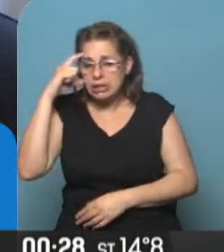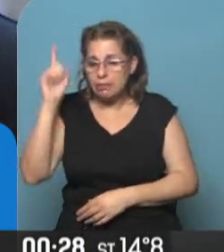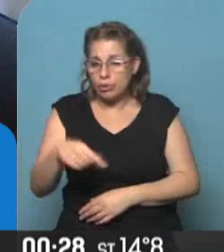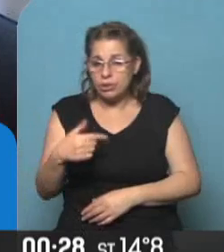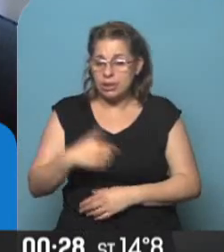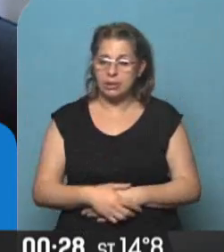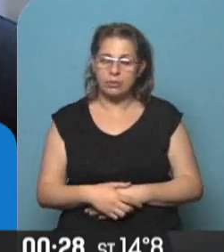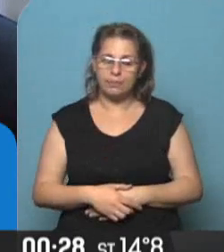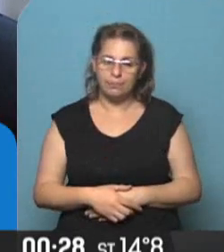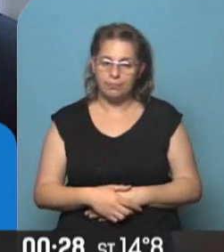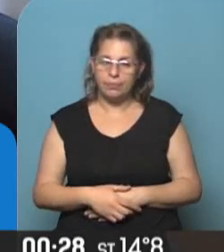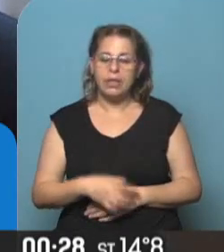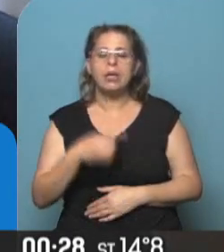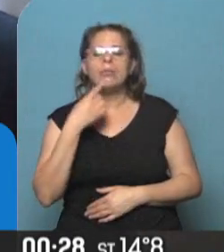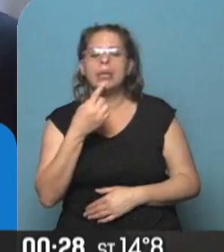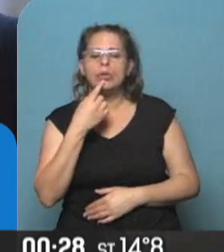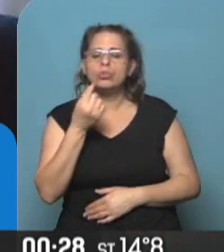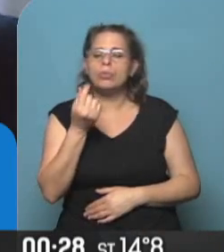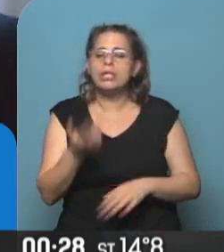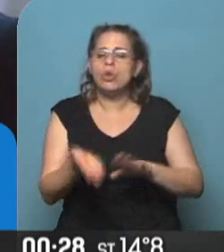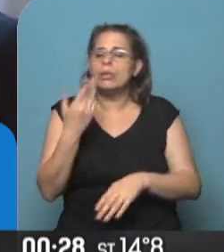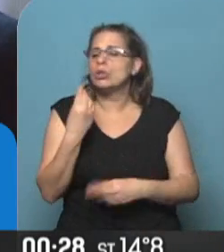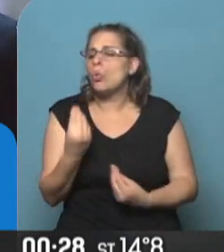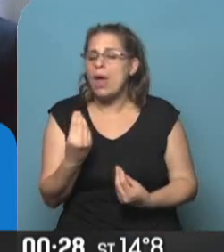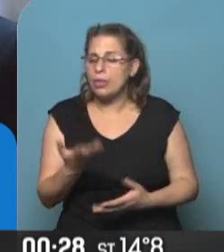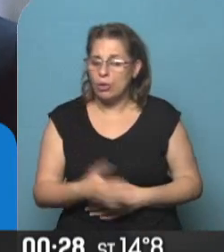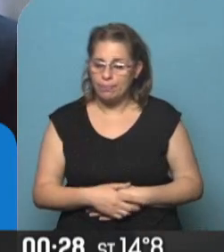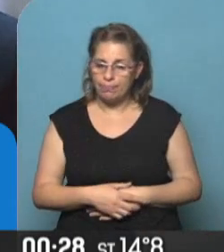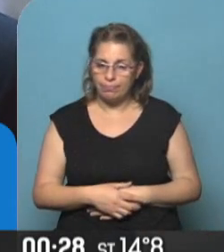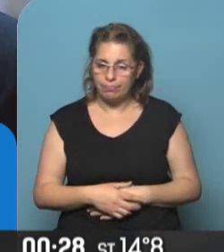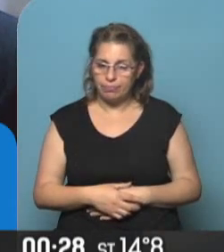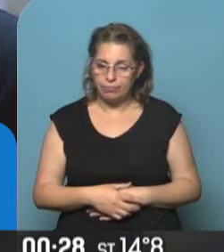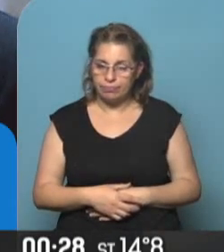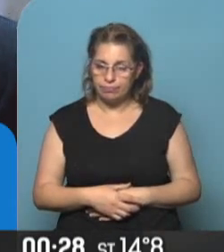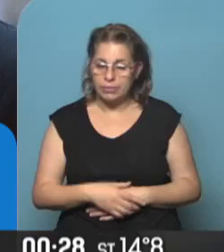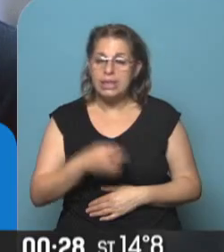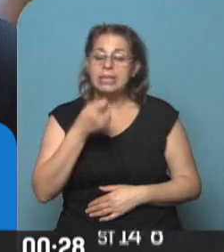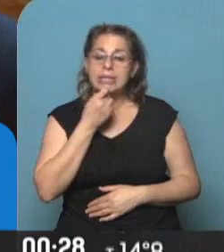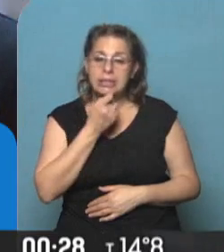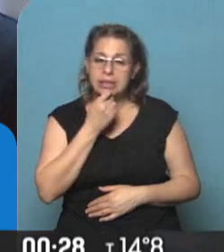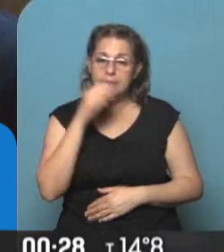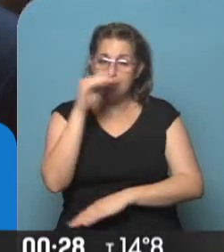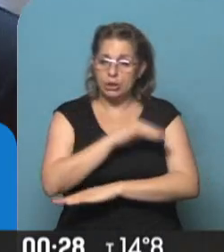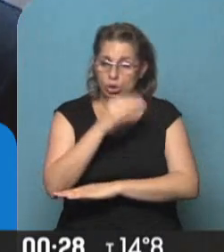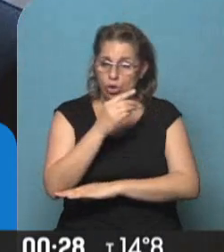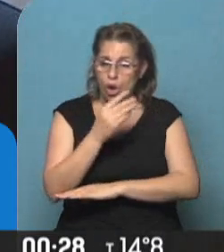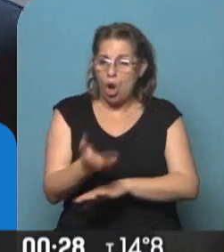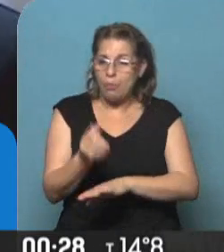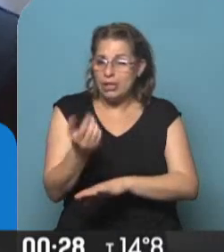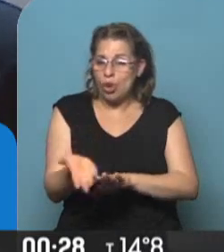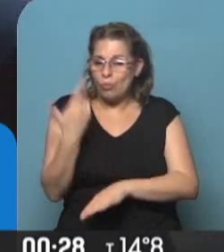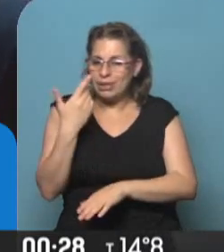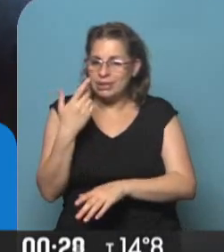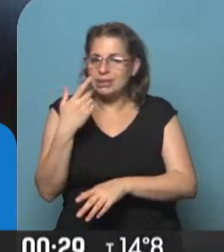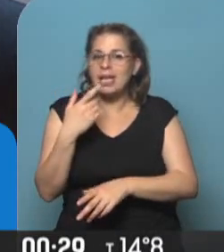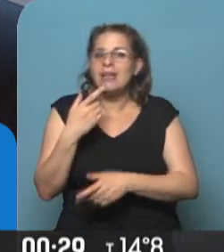ocupamos básicamente. ¿Cuándo comenzaría a regir este aumento? ¿Inflacionarias? Bueno, pues insistimos, no, si aumenta el petróleo no es un tema que manejemos nosotros